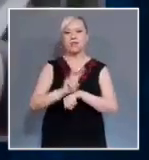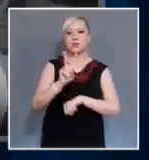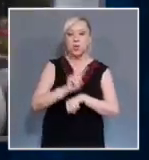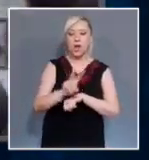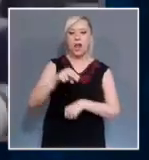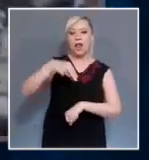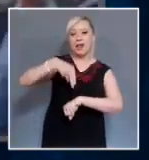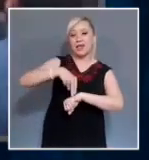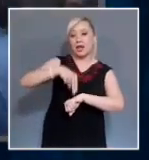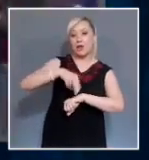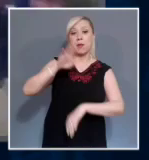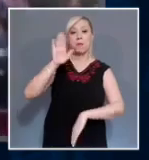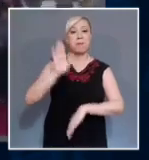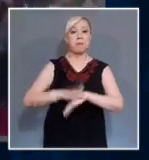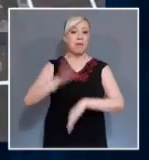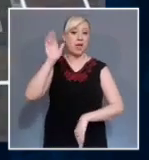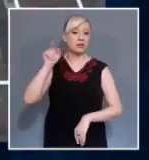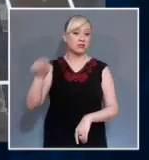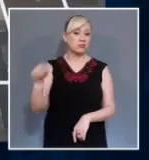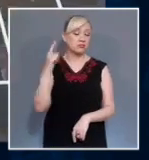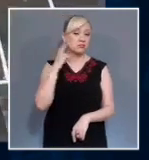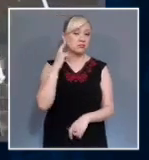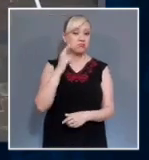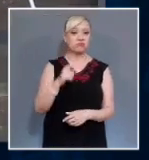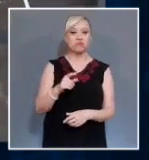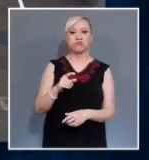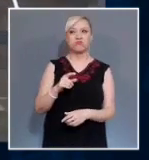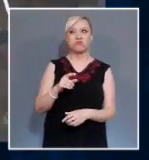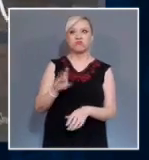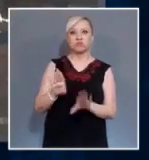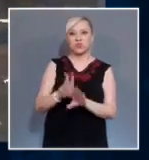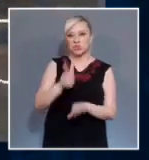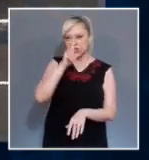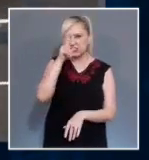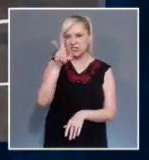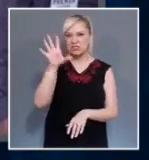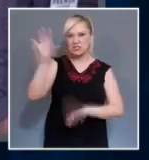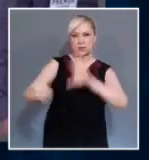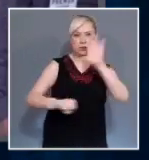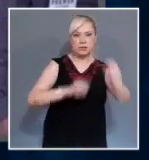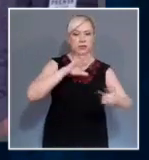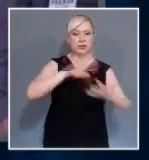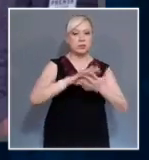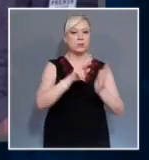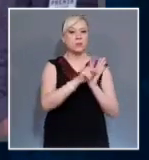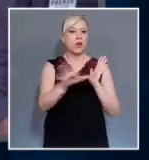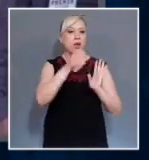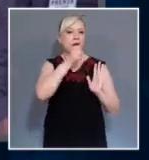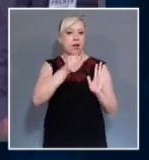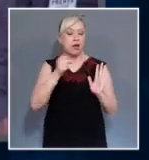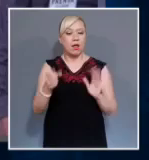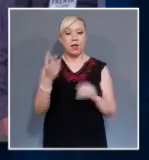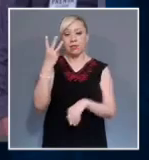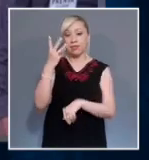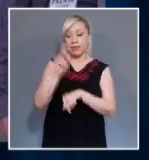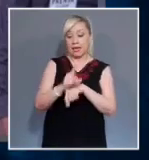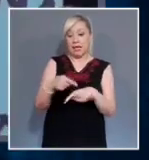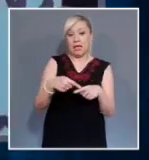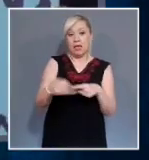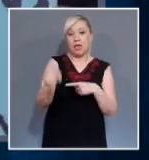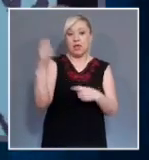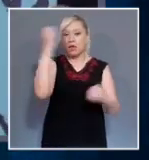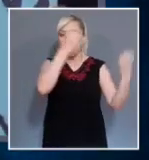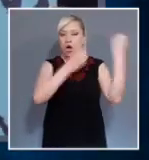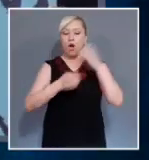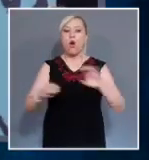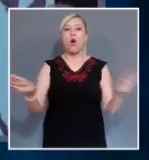como los países que más han expulsado perseguido y encarcelado periodistas Durante los siguientes tres días se evaluarán estrategias de crecimiento